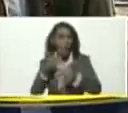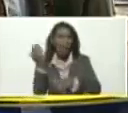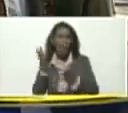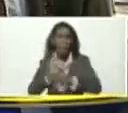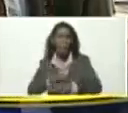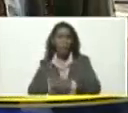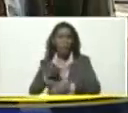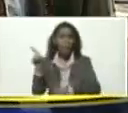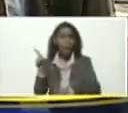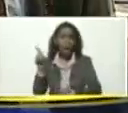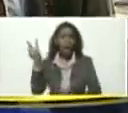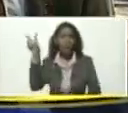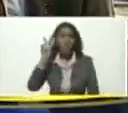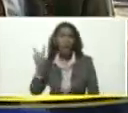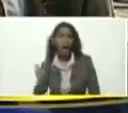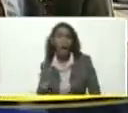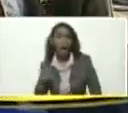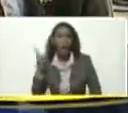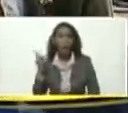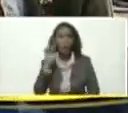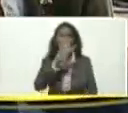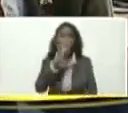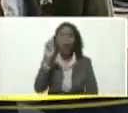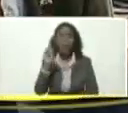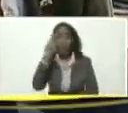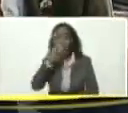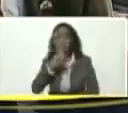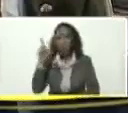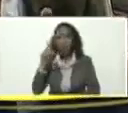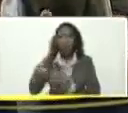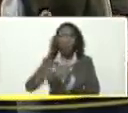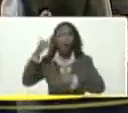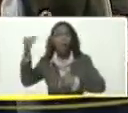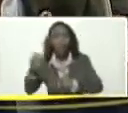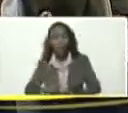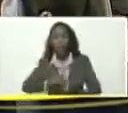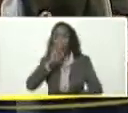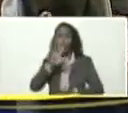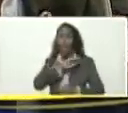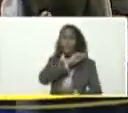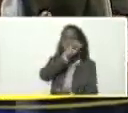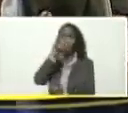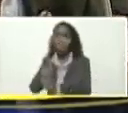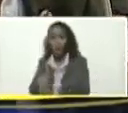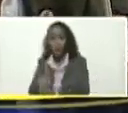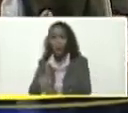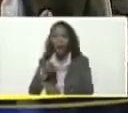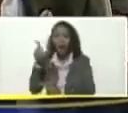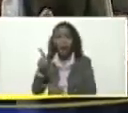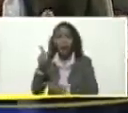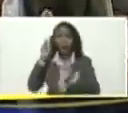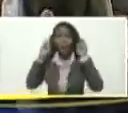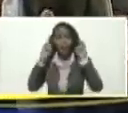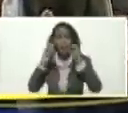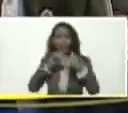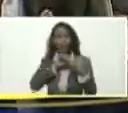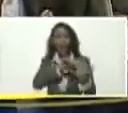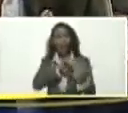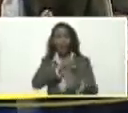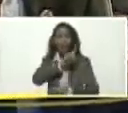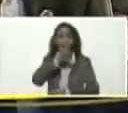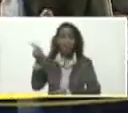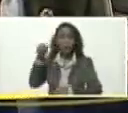para que en 40 años luego de la terrible invasión y de los terribles efectos de la guerra,